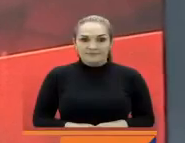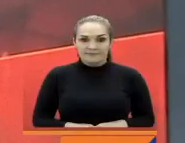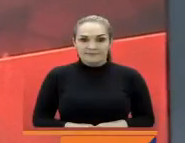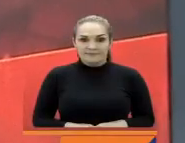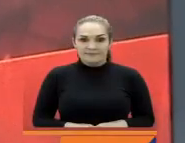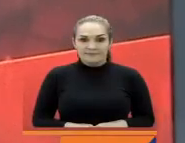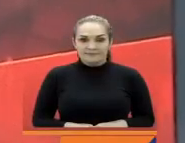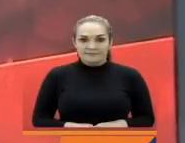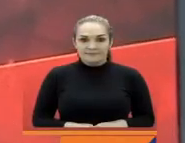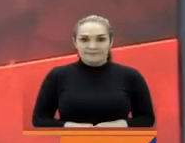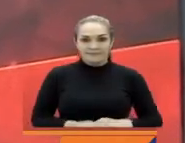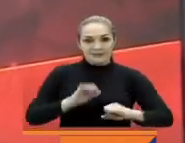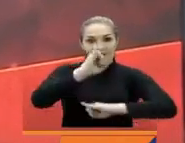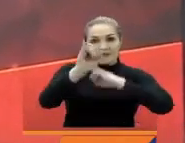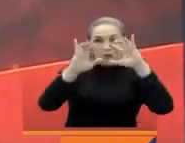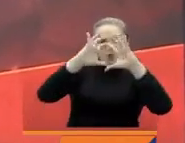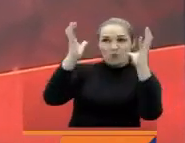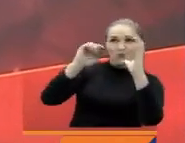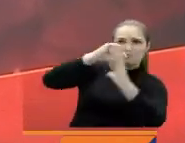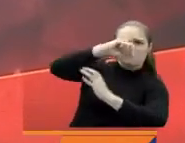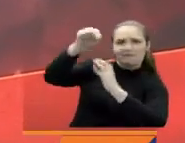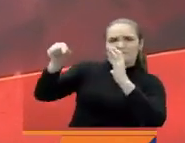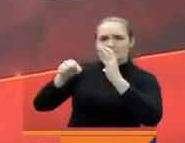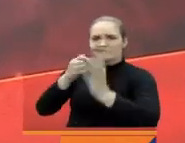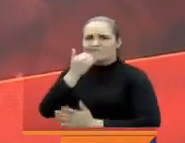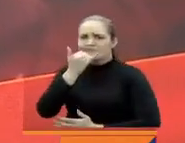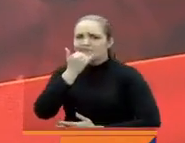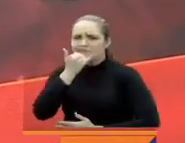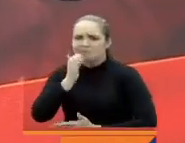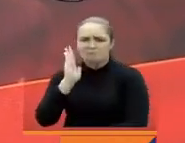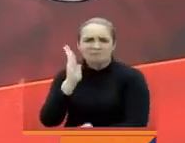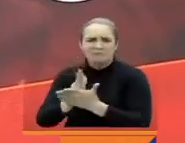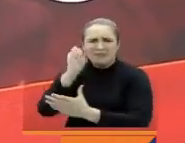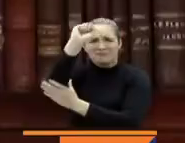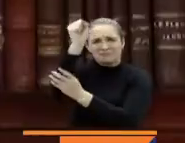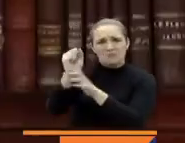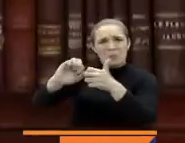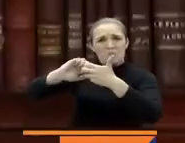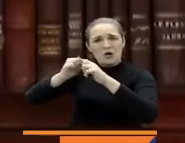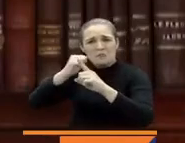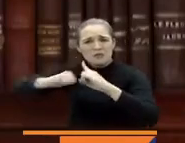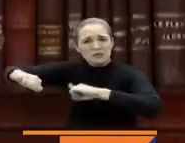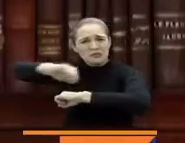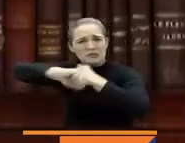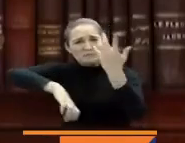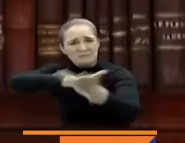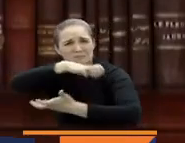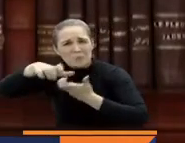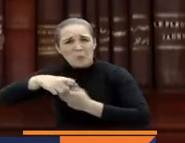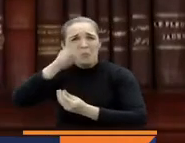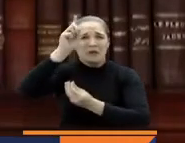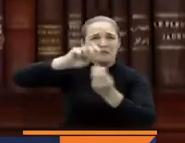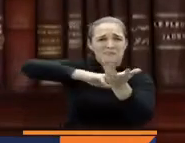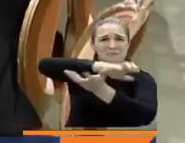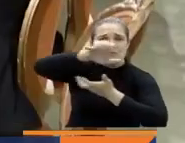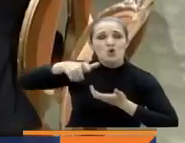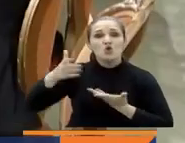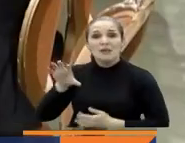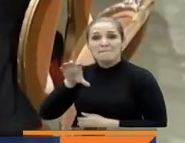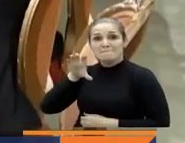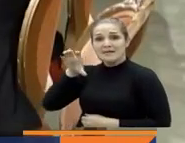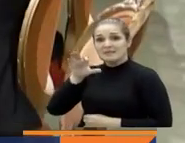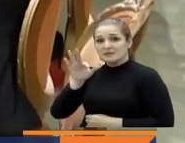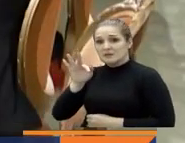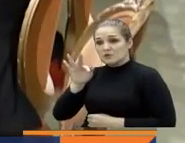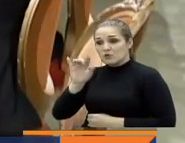Y nuestra mirada internacional inicia con la crisis social y política que se agudiza en Túnez. Y es que bastaron horas para que después de que el